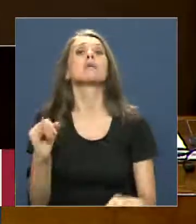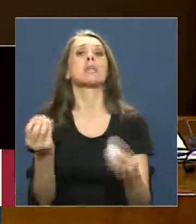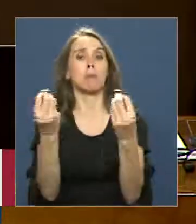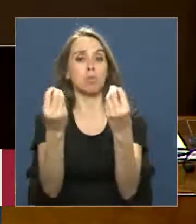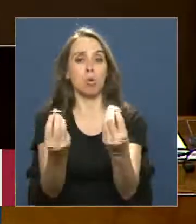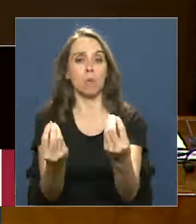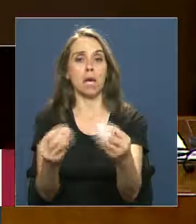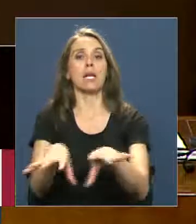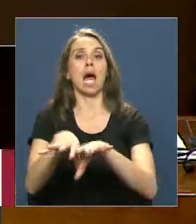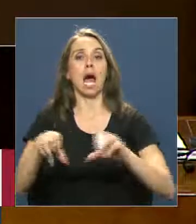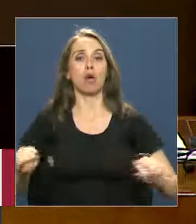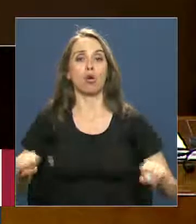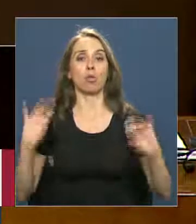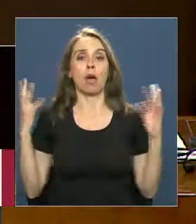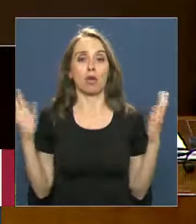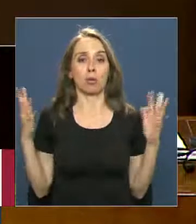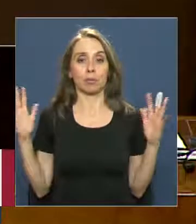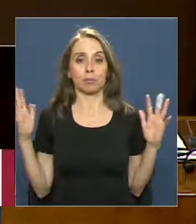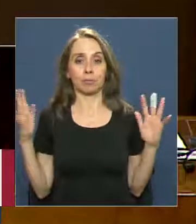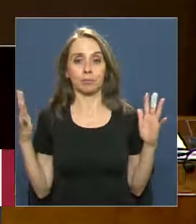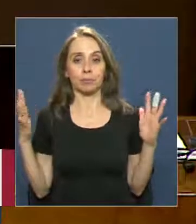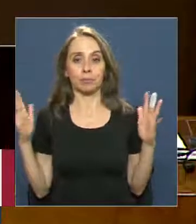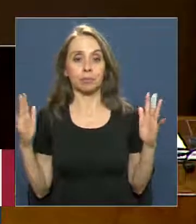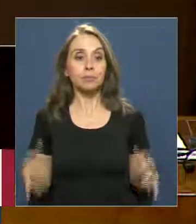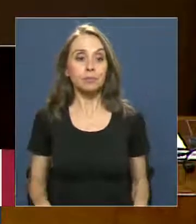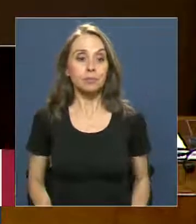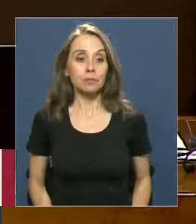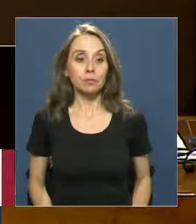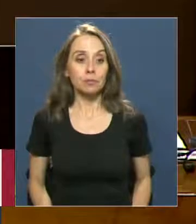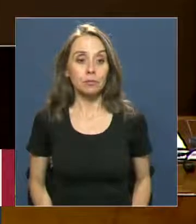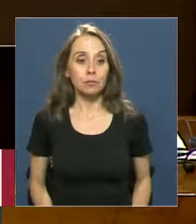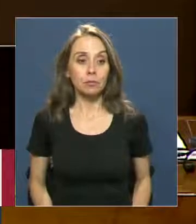Va a votar sin discusión, sin debate.